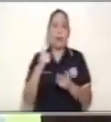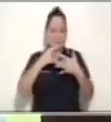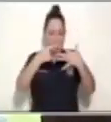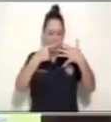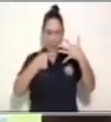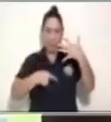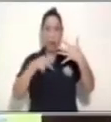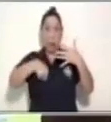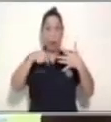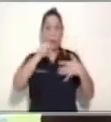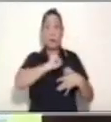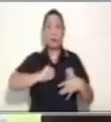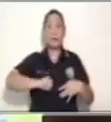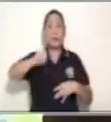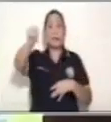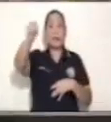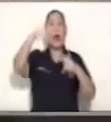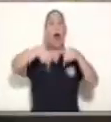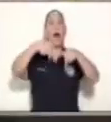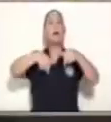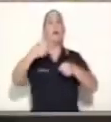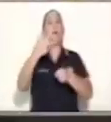los superhéroes de Guatemala.